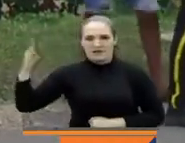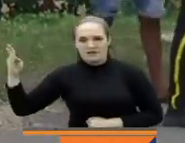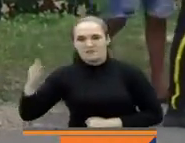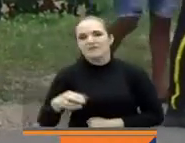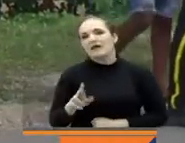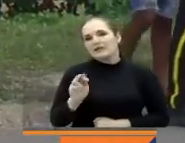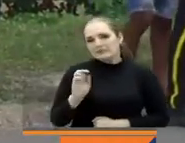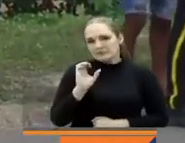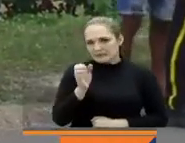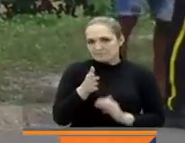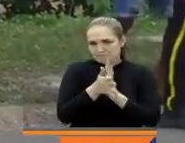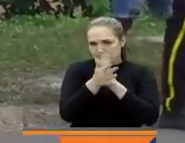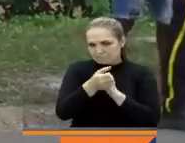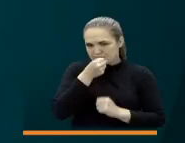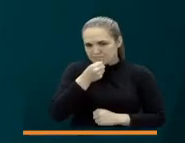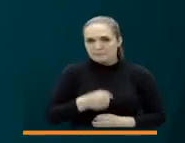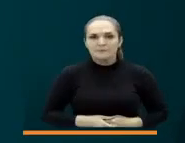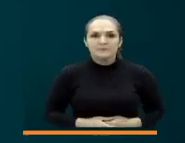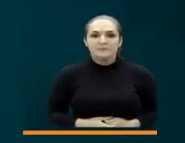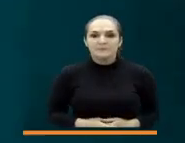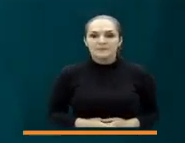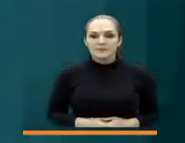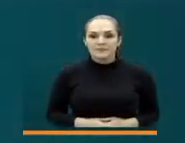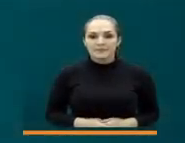conectados 24/7.